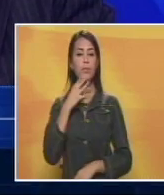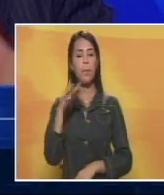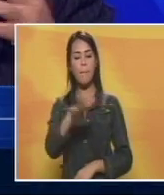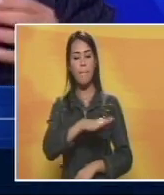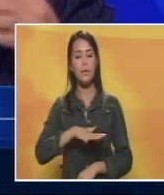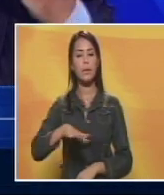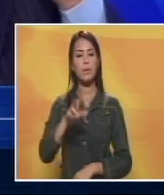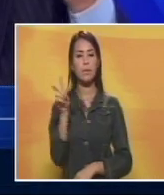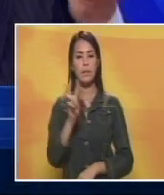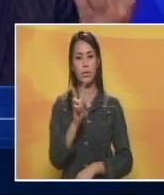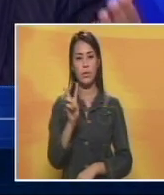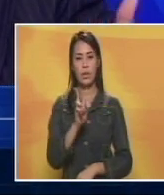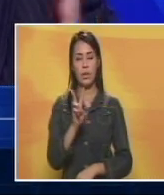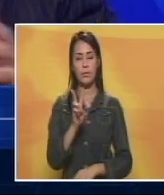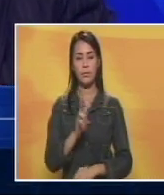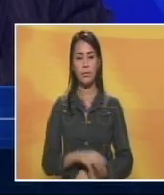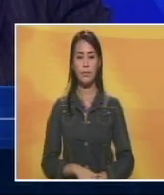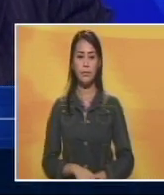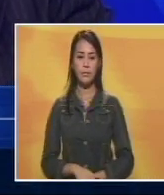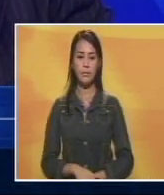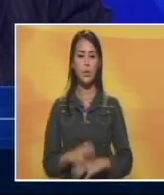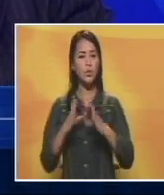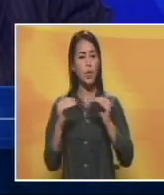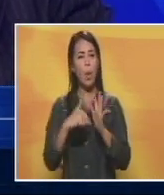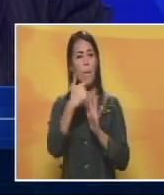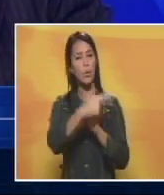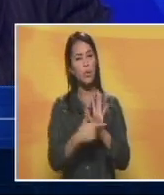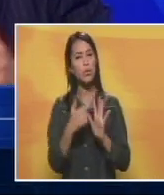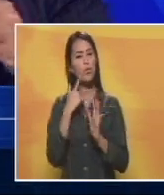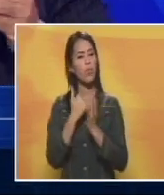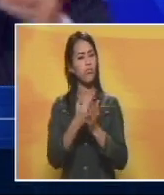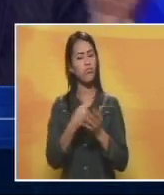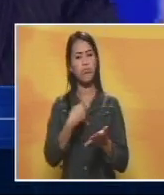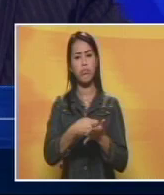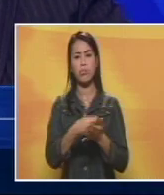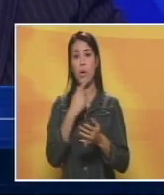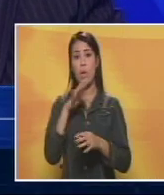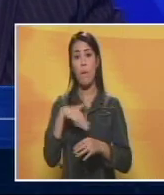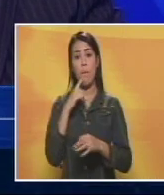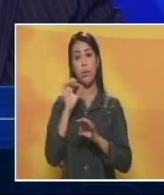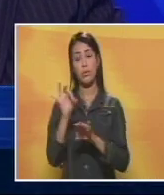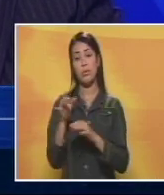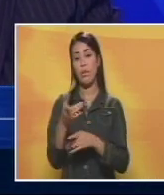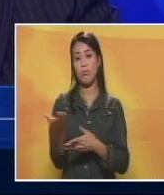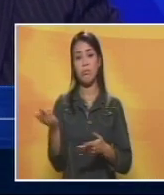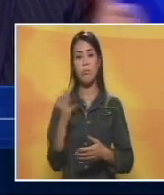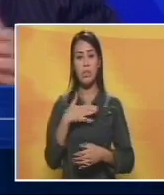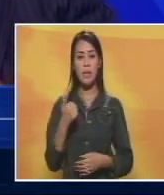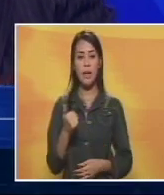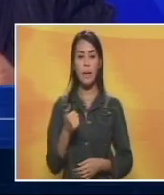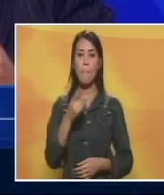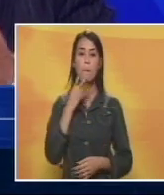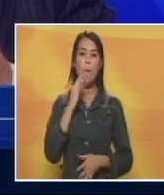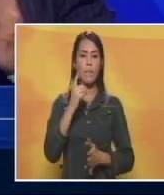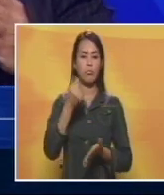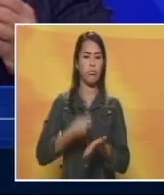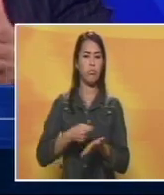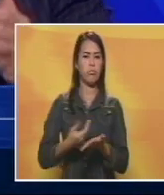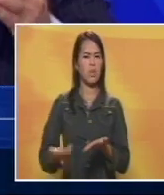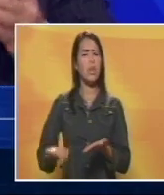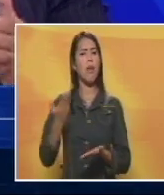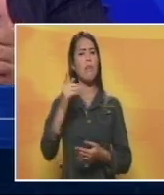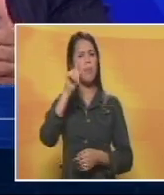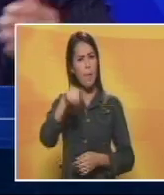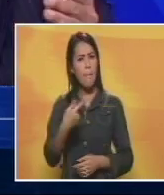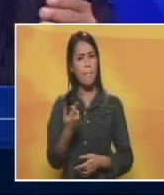venezolano, son subsidiados todos los productos agrarios. No puede ser que ustedes traten ahora, como se subió el salario, entonces quieran